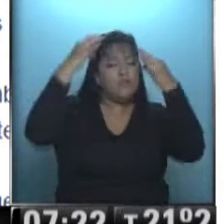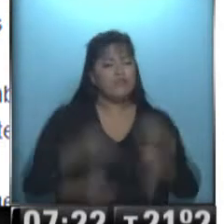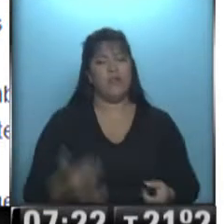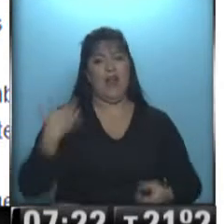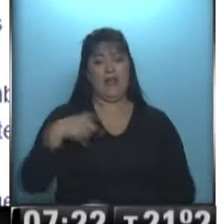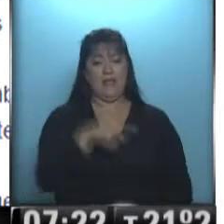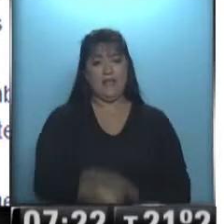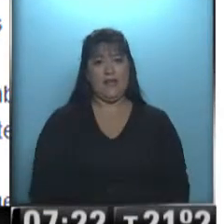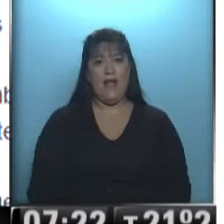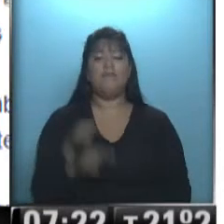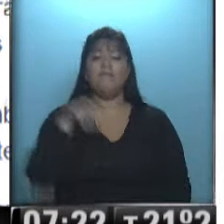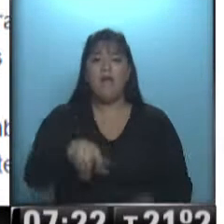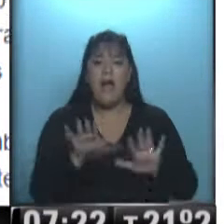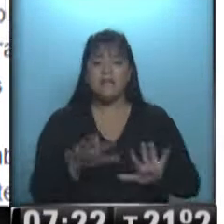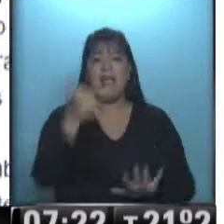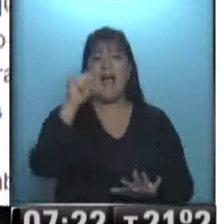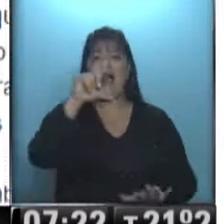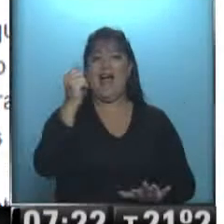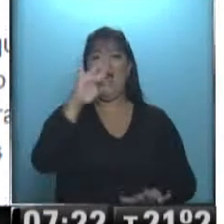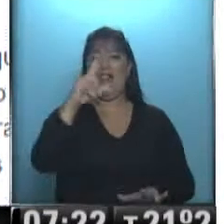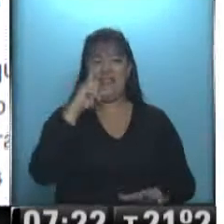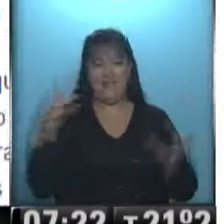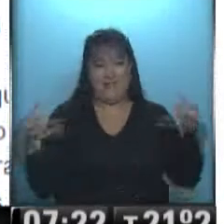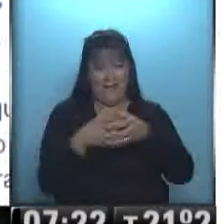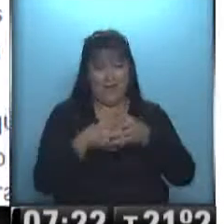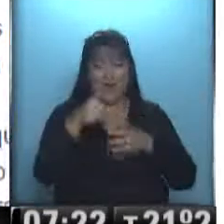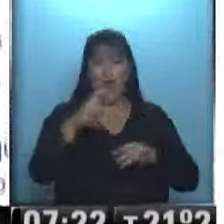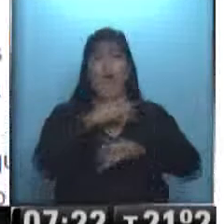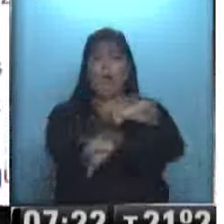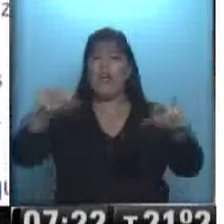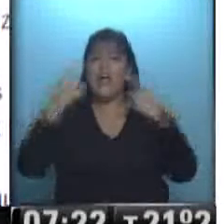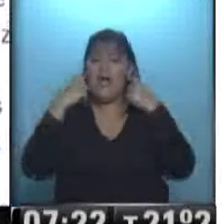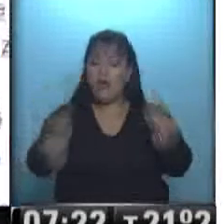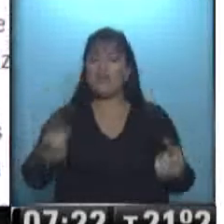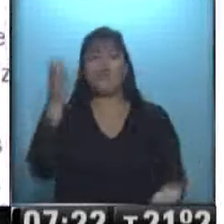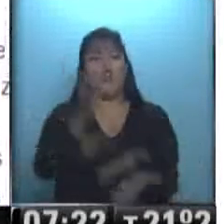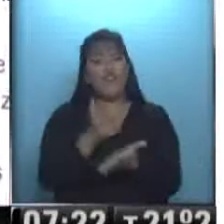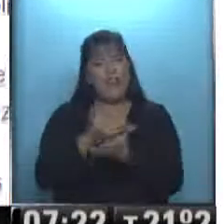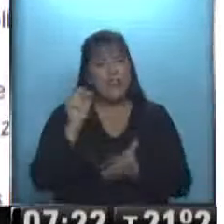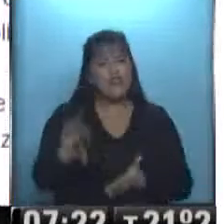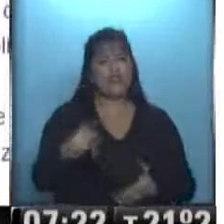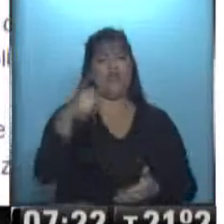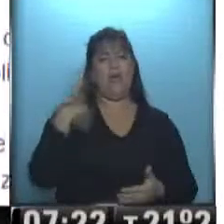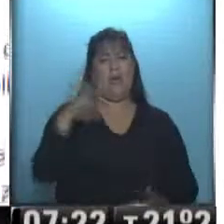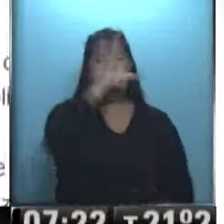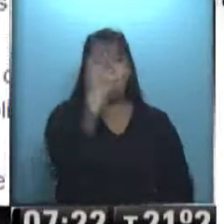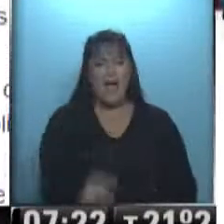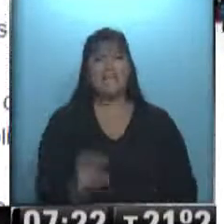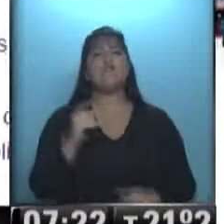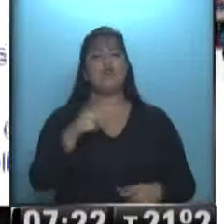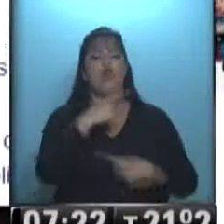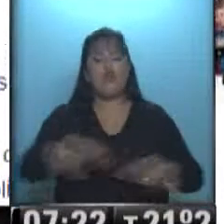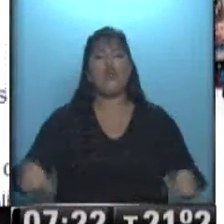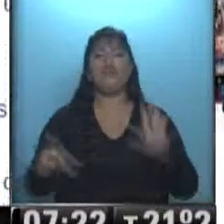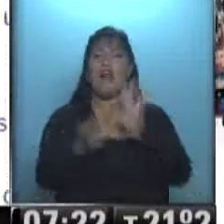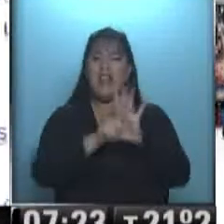Malvinas. En este sentido, la ALADI reconoció en una declaración el derecho que le asiste a nuestro país de emprender acciones legales